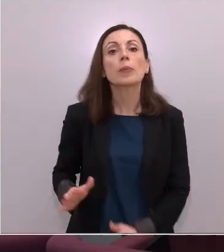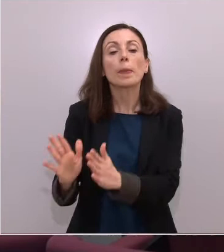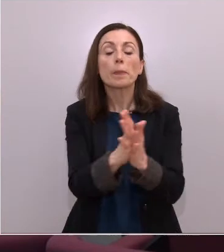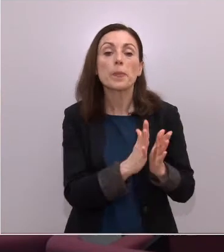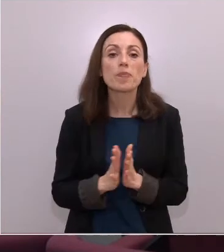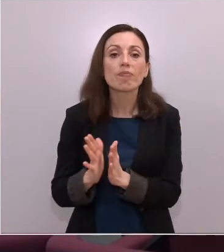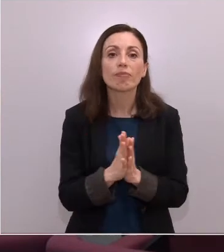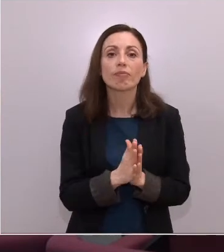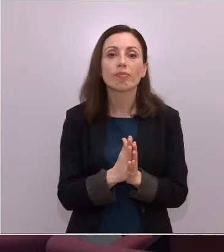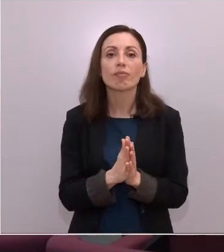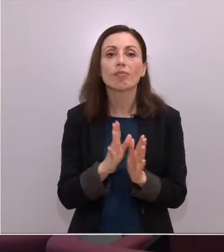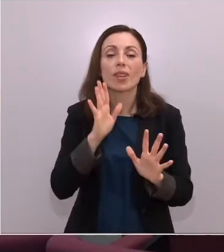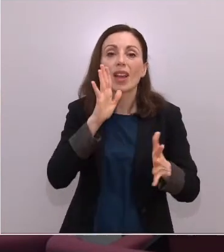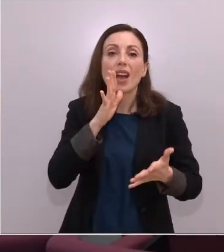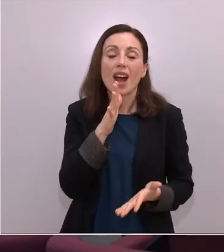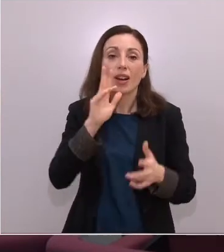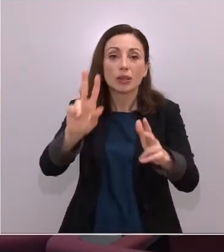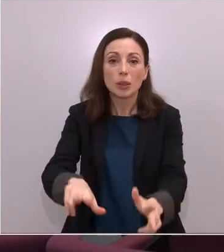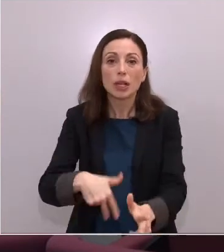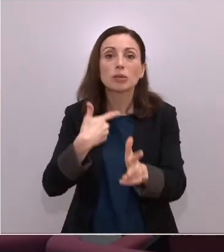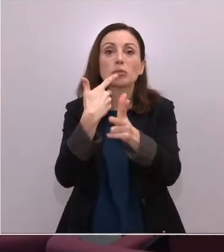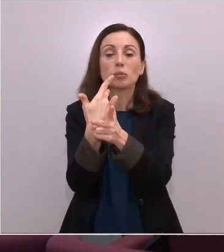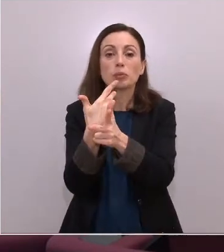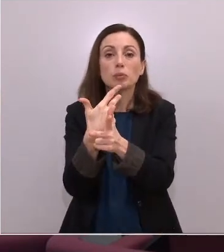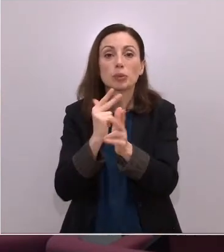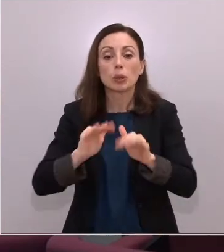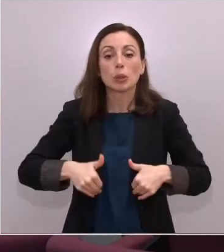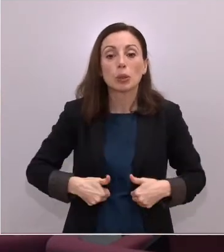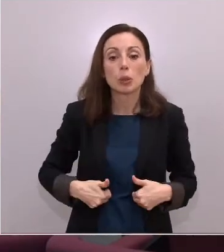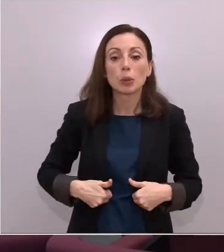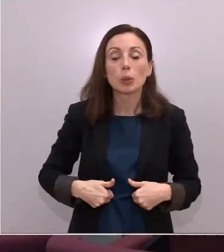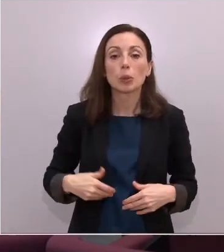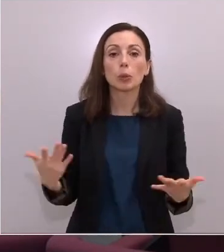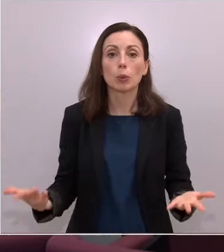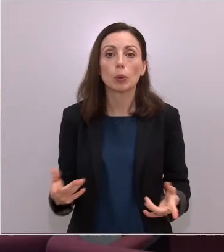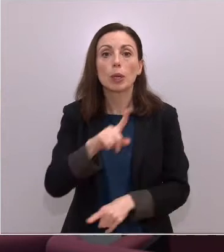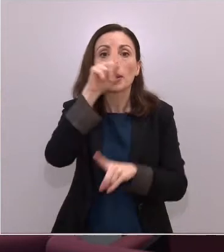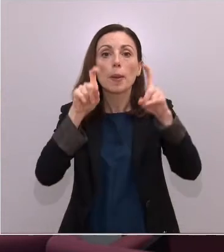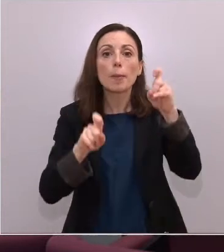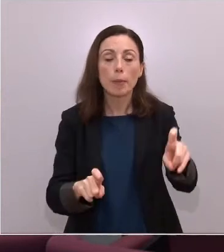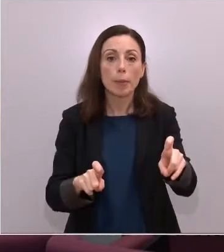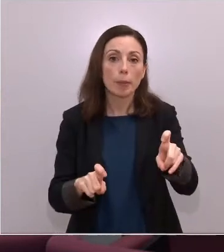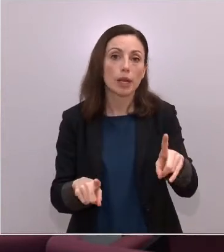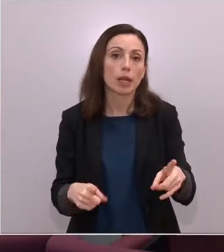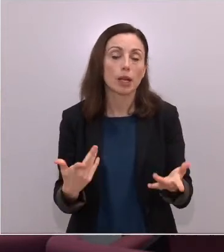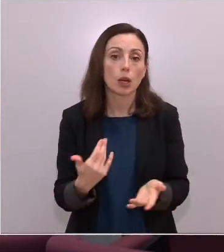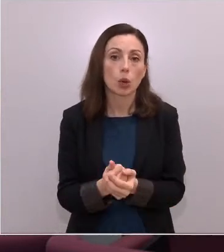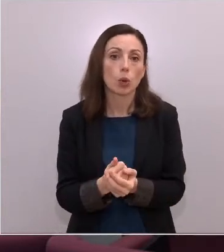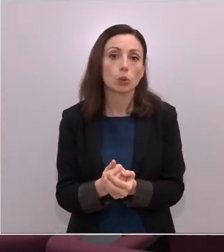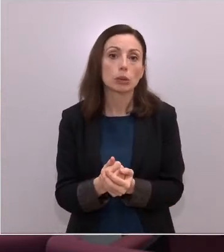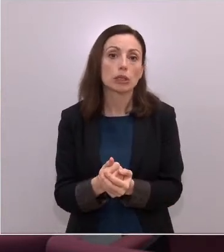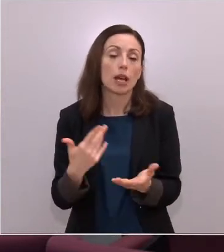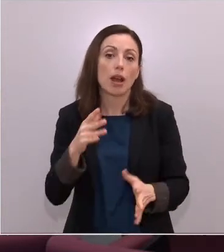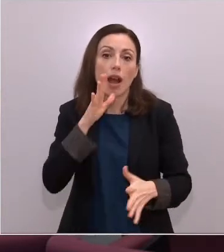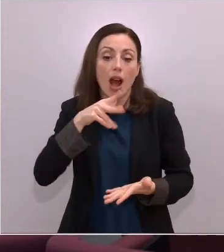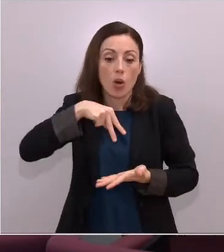compañeros recuperan esa conexión, paso a trasladar algunas de las preguntas que nos han pasado otros medios de comunicación por otras vías que no pueden estar